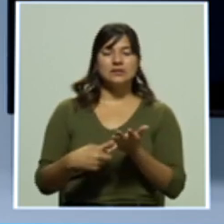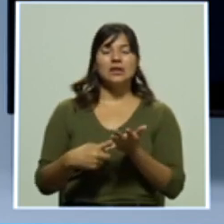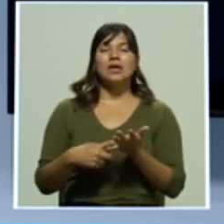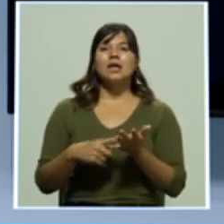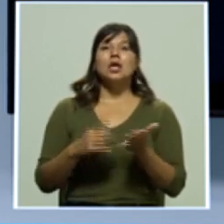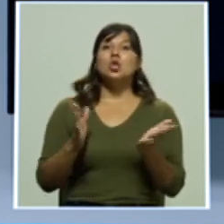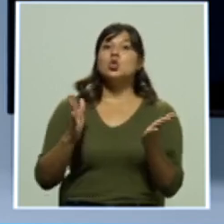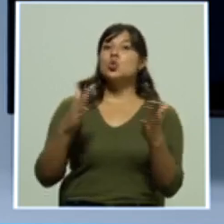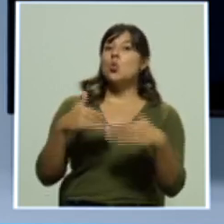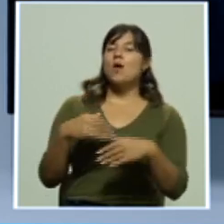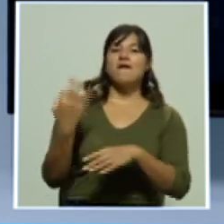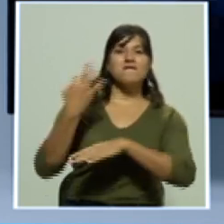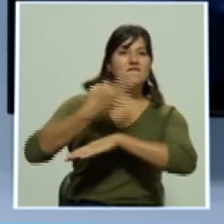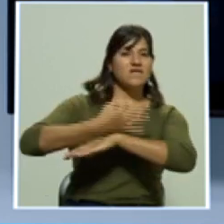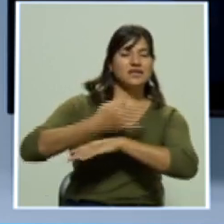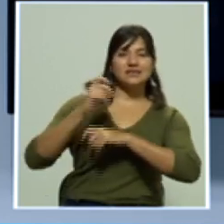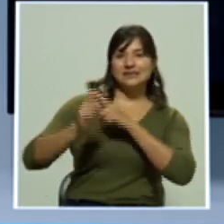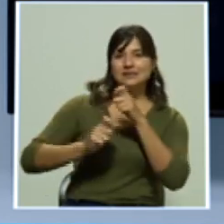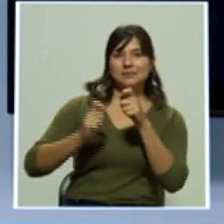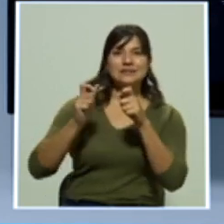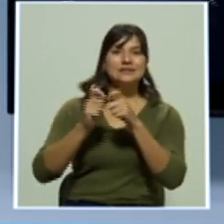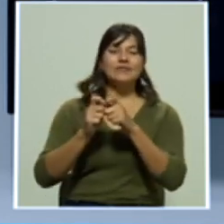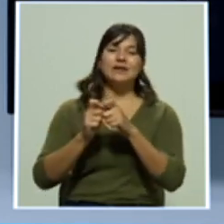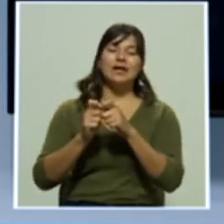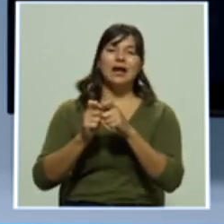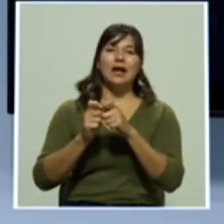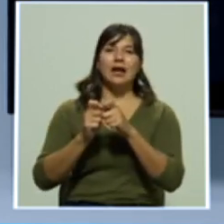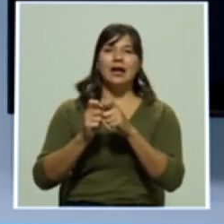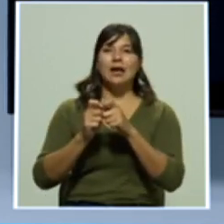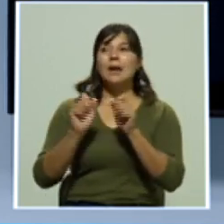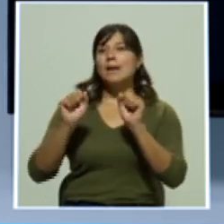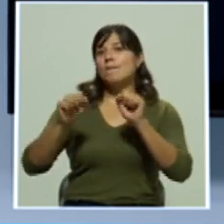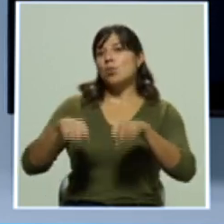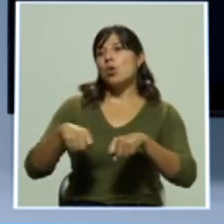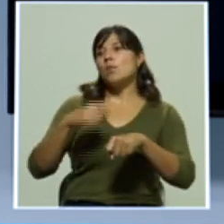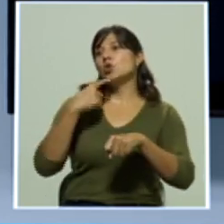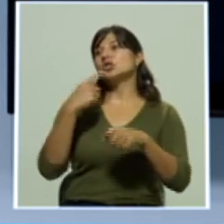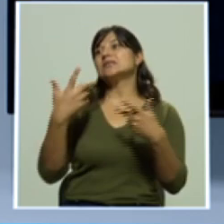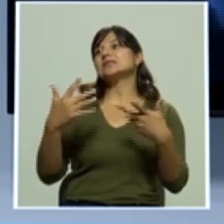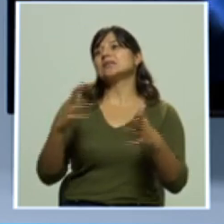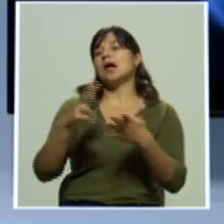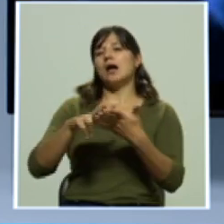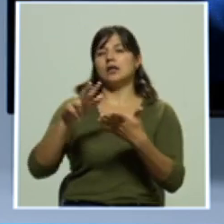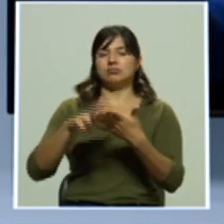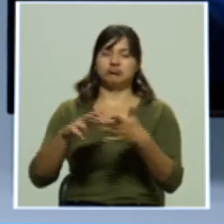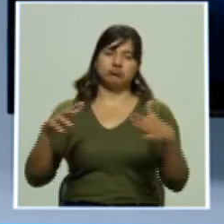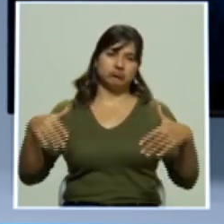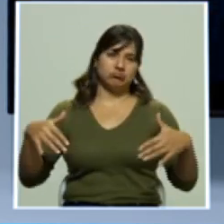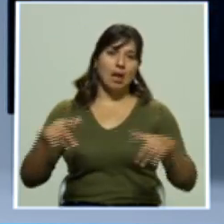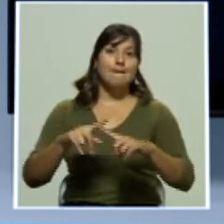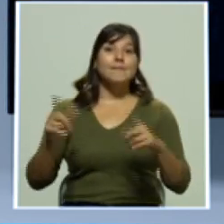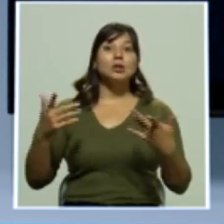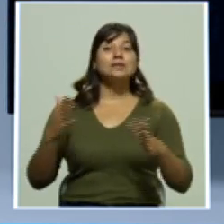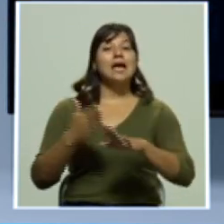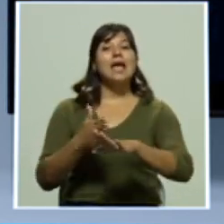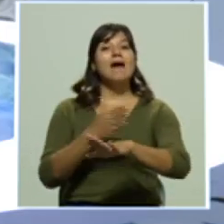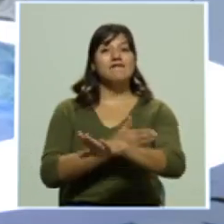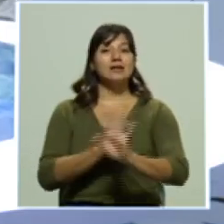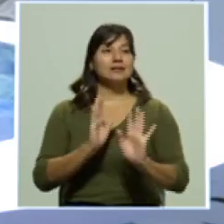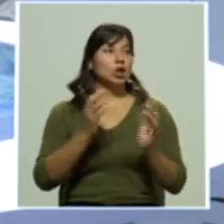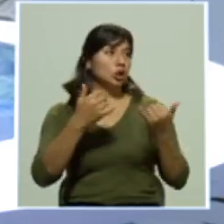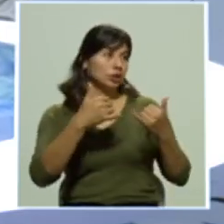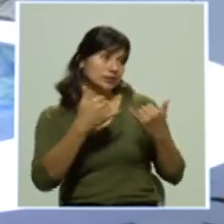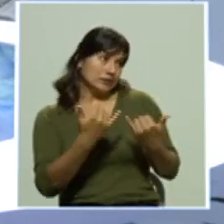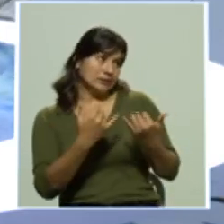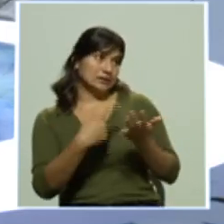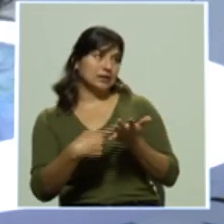una fecha que le digamos o que podamos decir, ya se va a aprobar, pero por lo menos ya hay un avance y una opción. El tema está en la mesa.